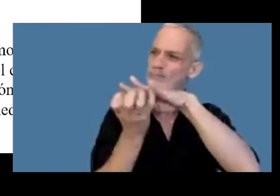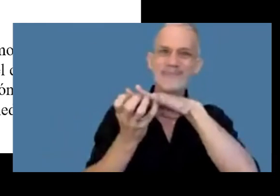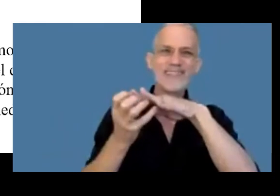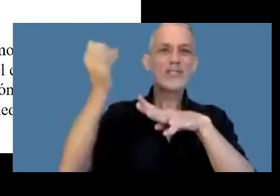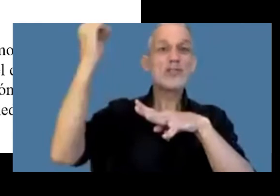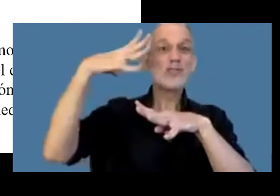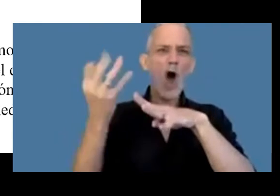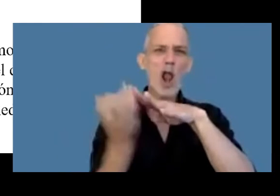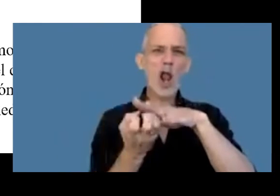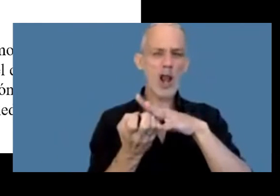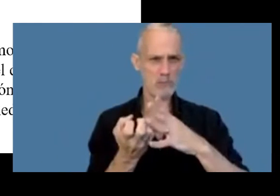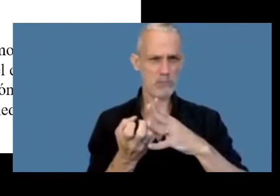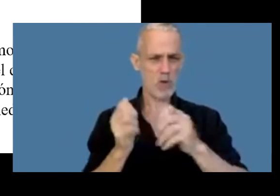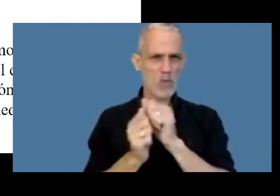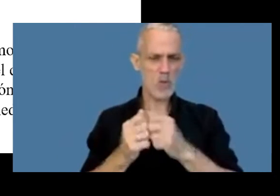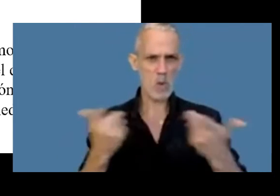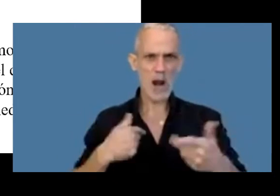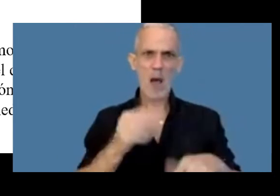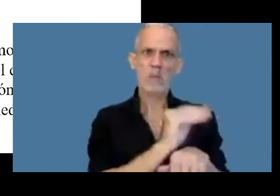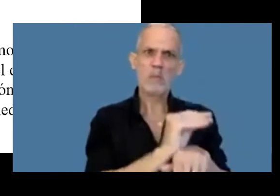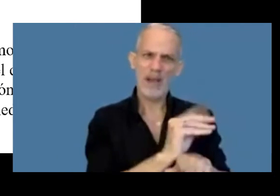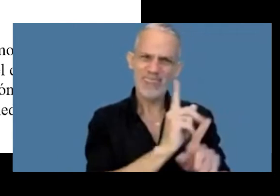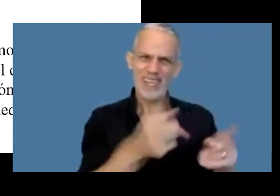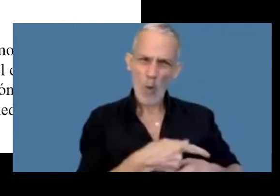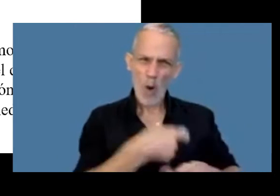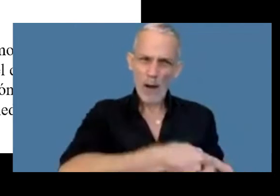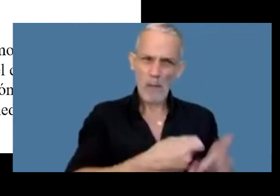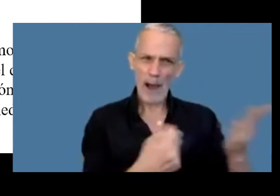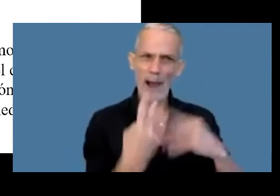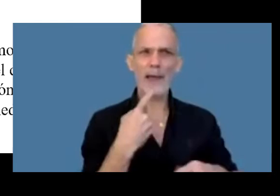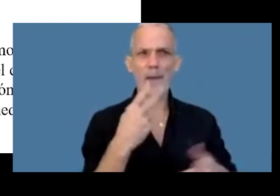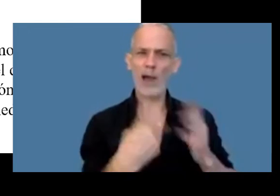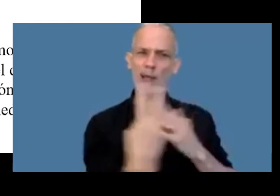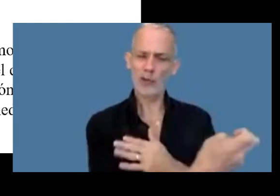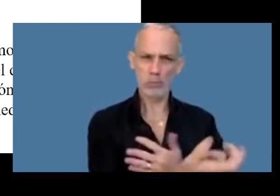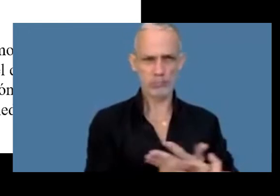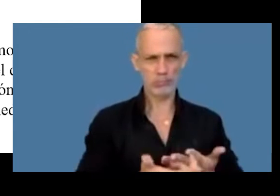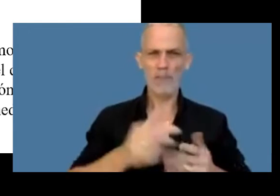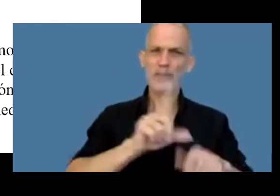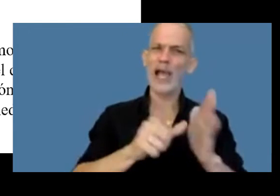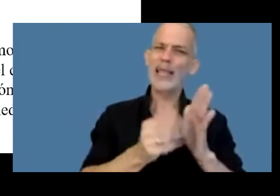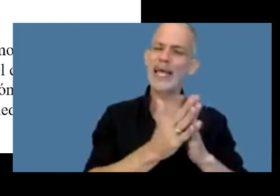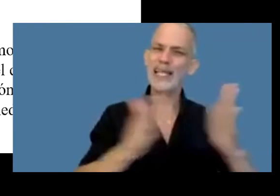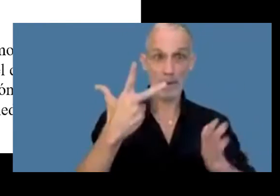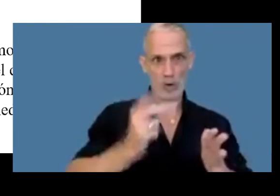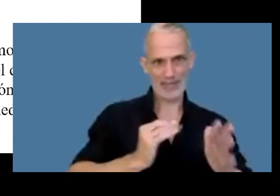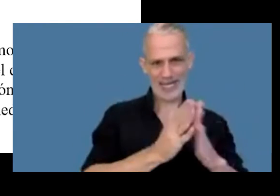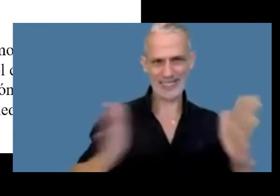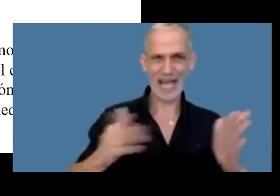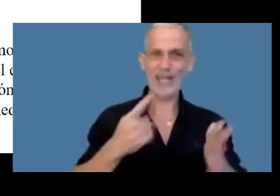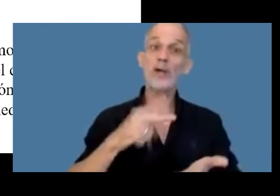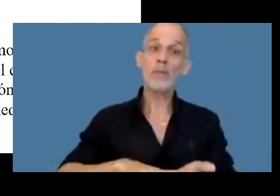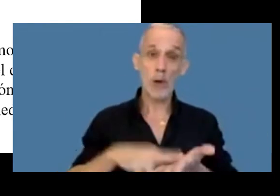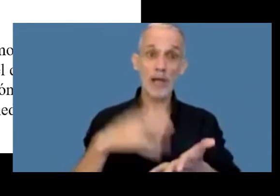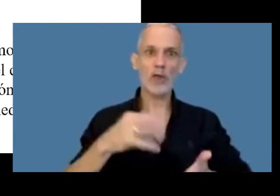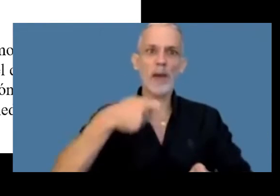canon para mantener el sistema de energía eléctrica. Durante el tiempo que estuvo vigente este impuesto, debían